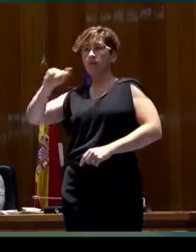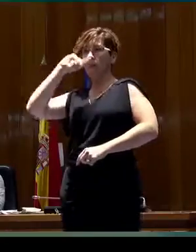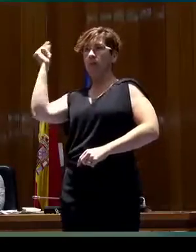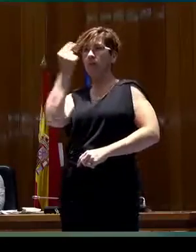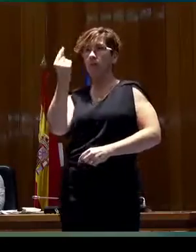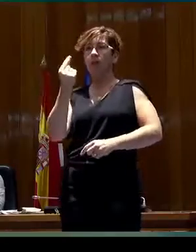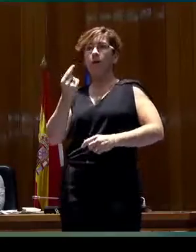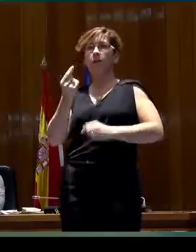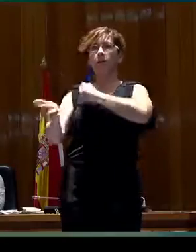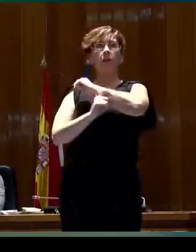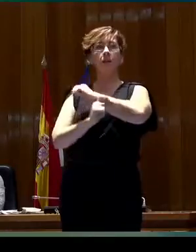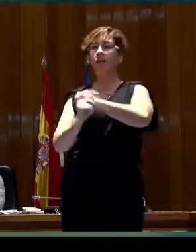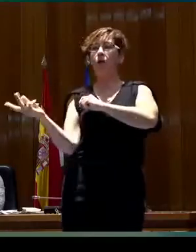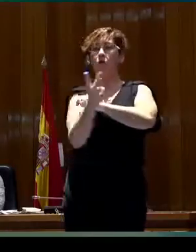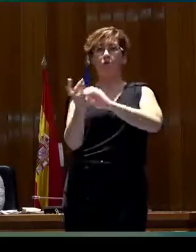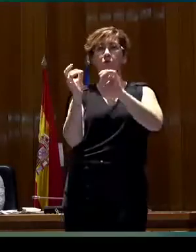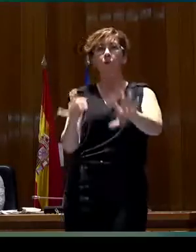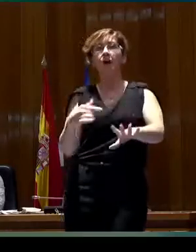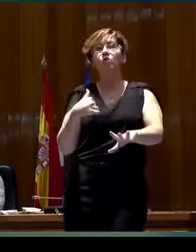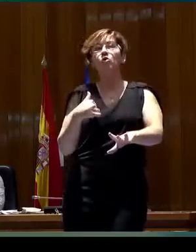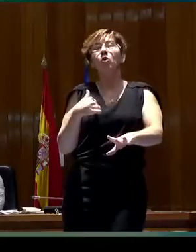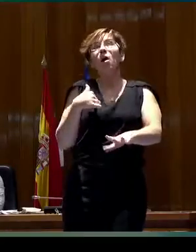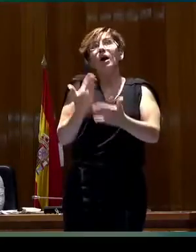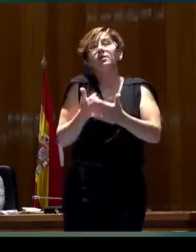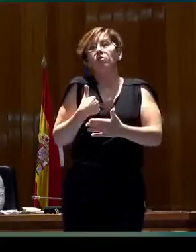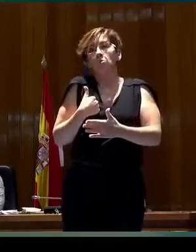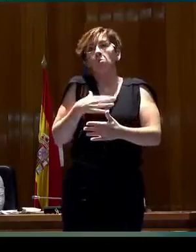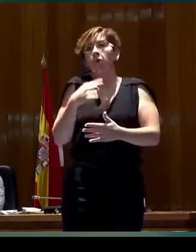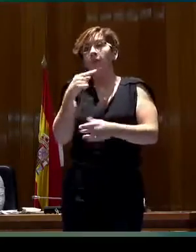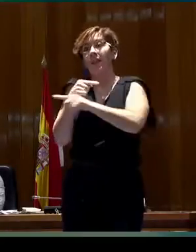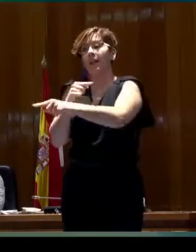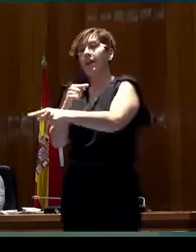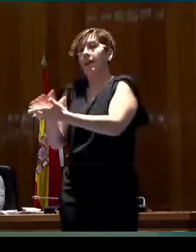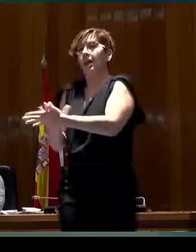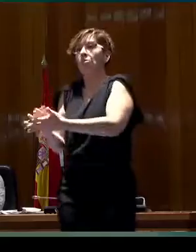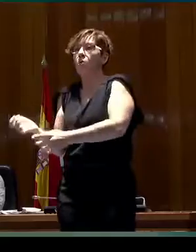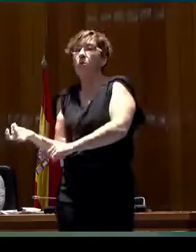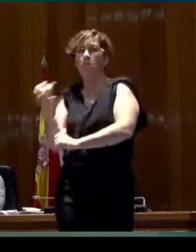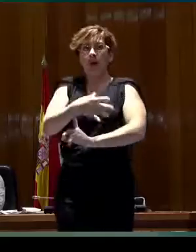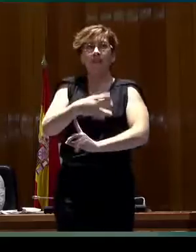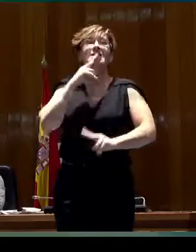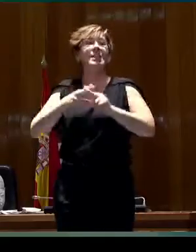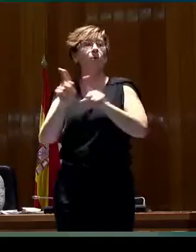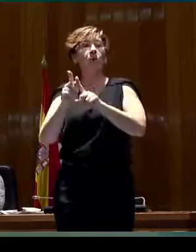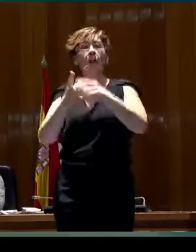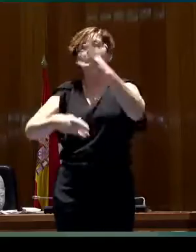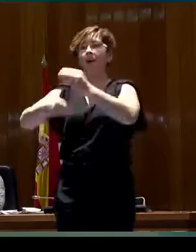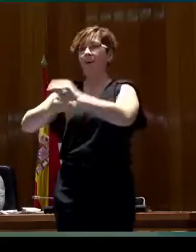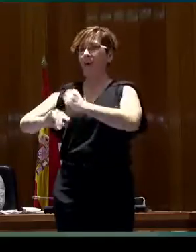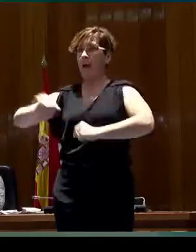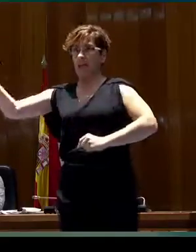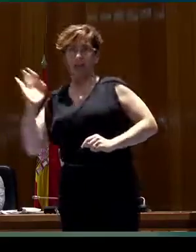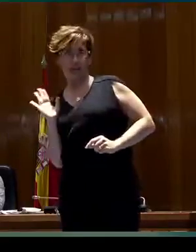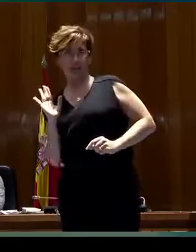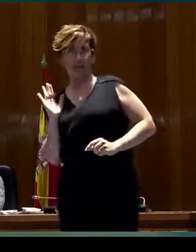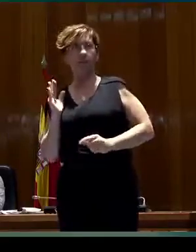si no más. Y ahora pues vamos a pasar a lo que yo considero que son las competencias extras que se le exige